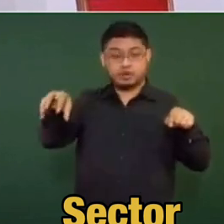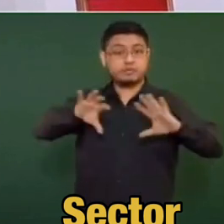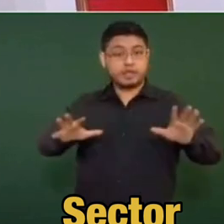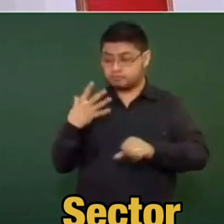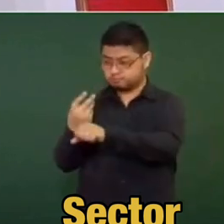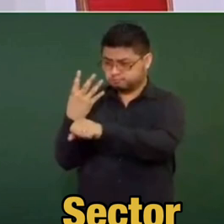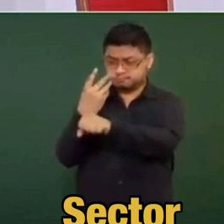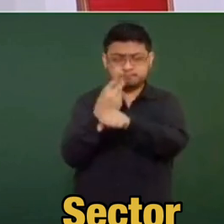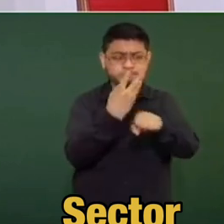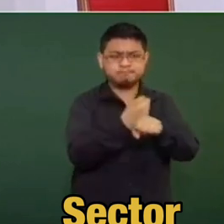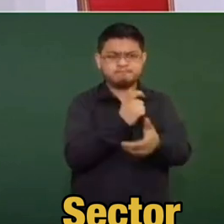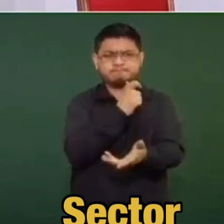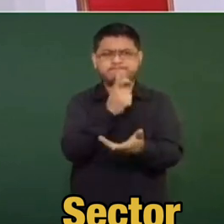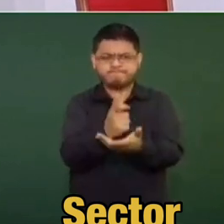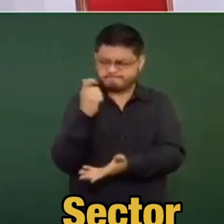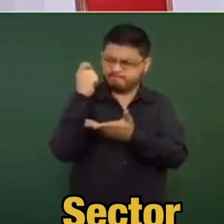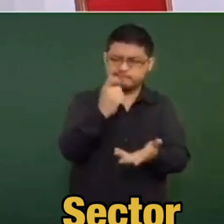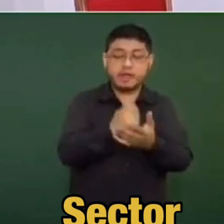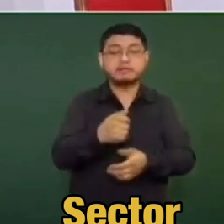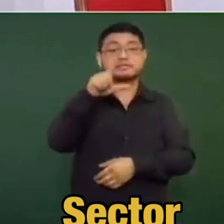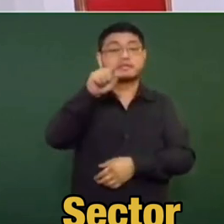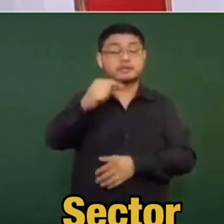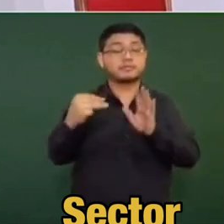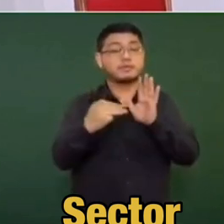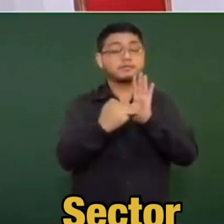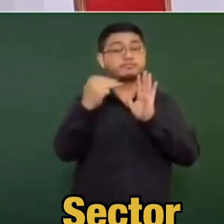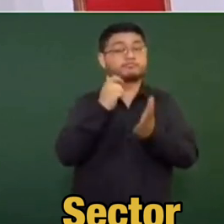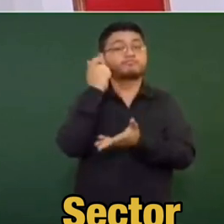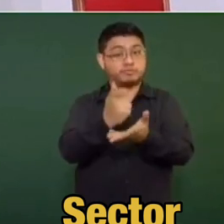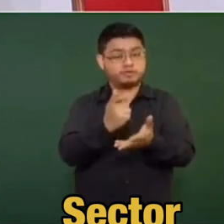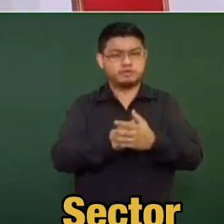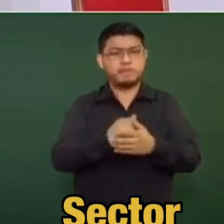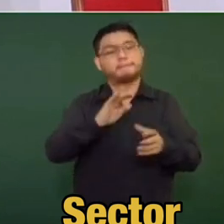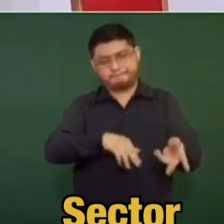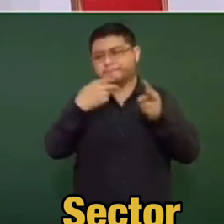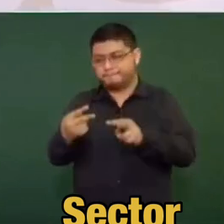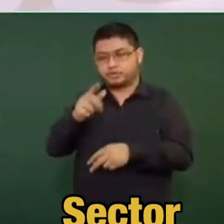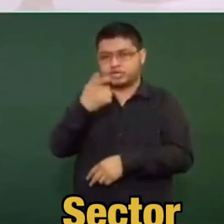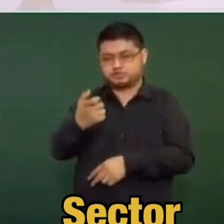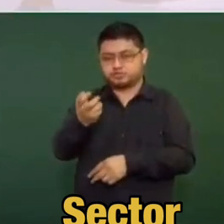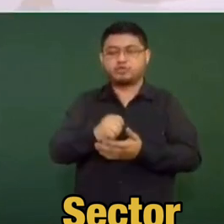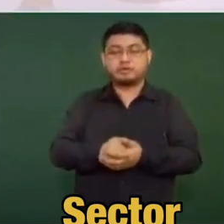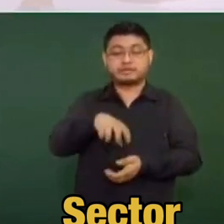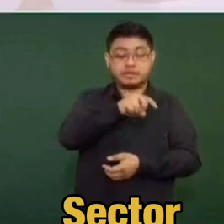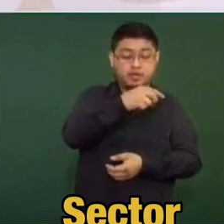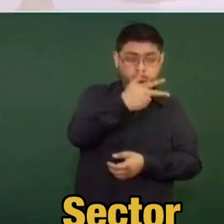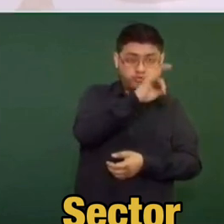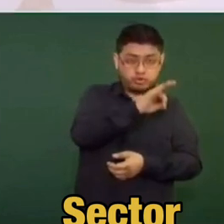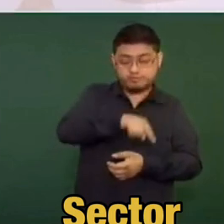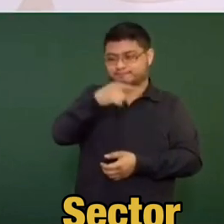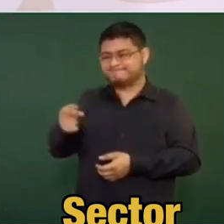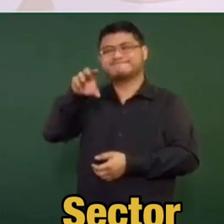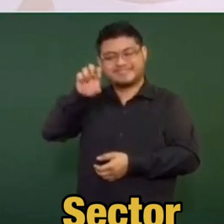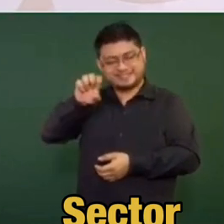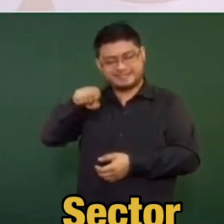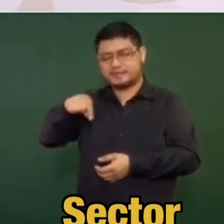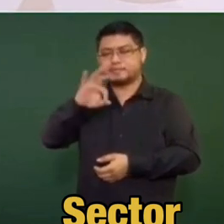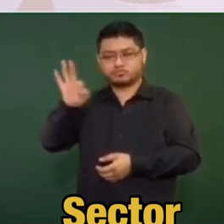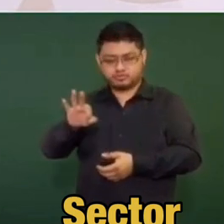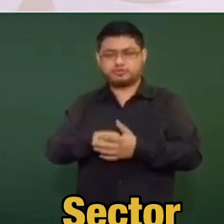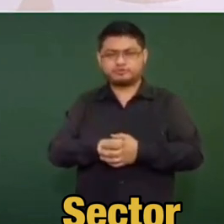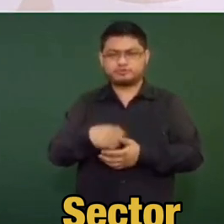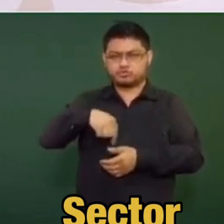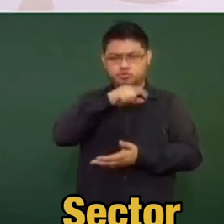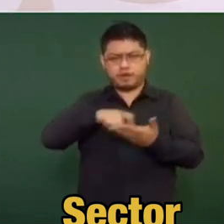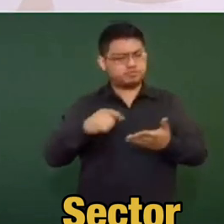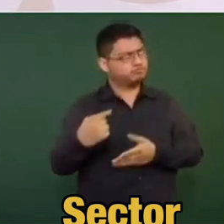han recibido mantenimiento con una inversión de 70.000 millones de pesos. Por ello ha aumentado su producción de 38 a 60%. La refinería Deer Park, que